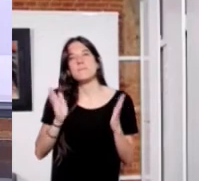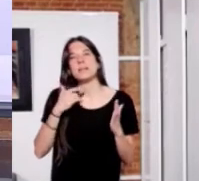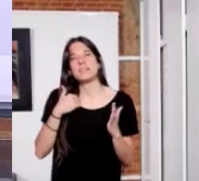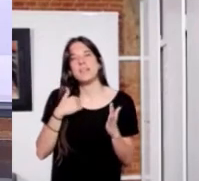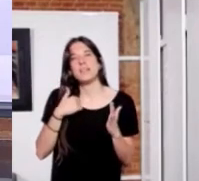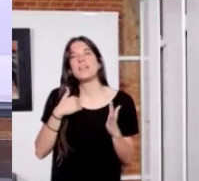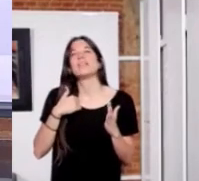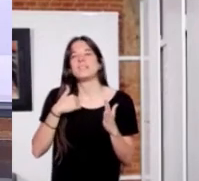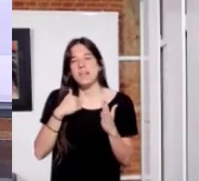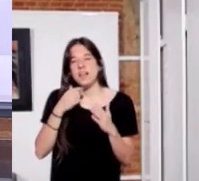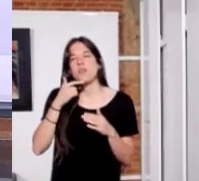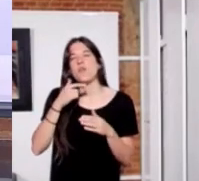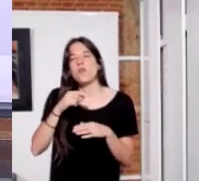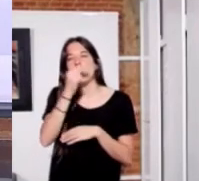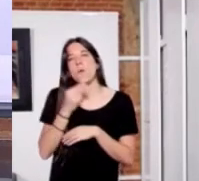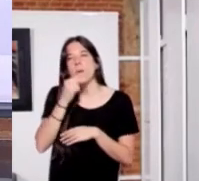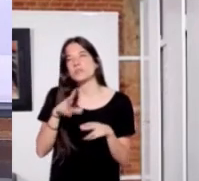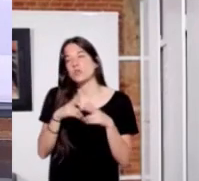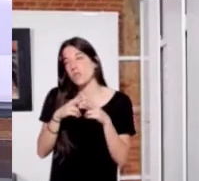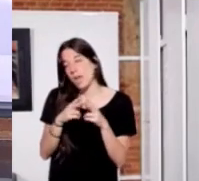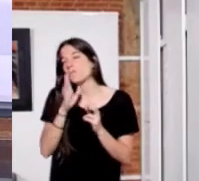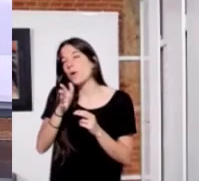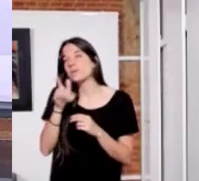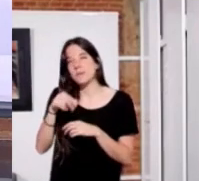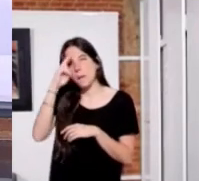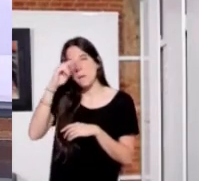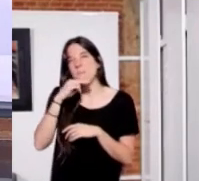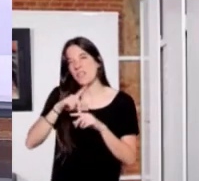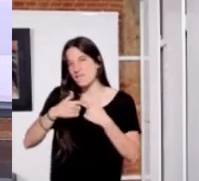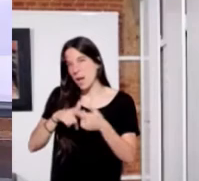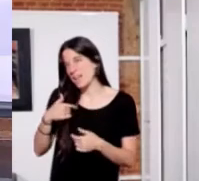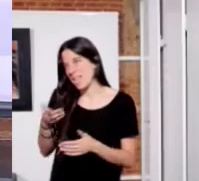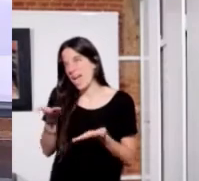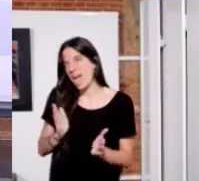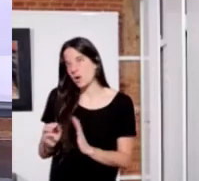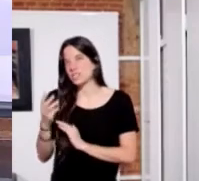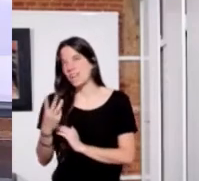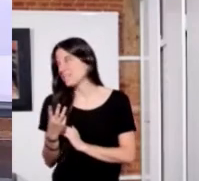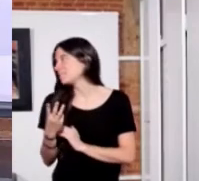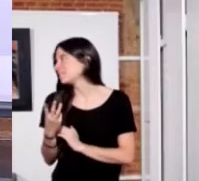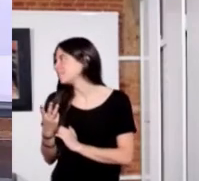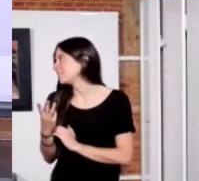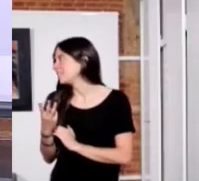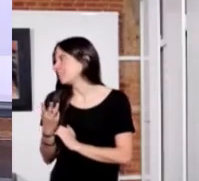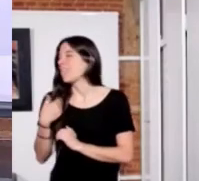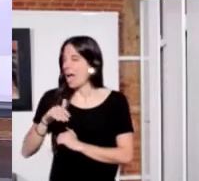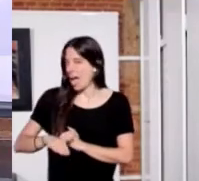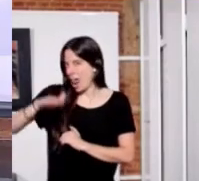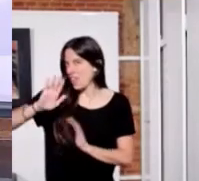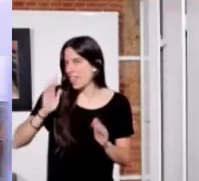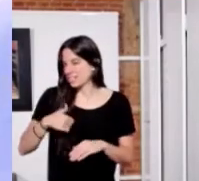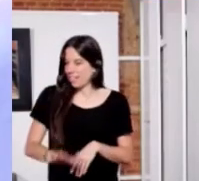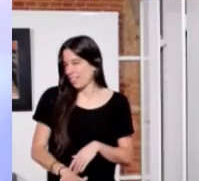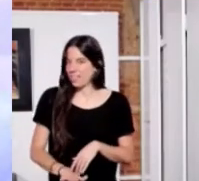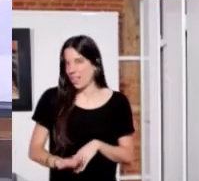¿no? Como padre de familia, ya de tres chavales ya grandes, y